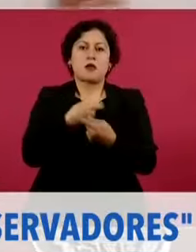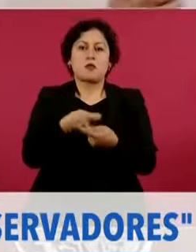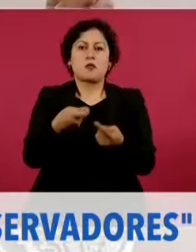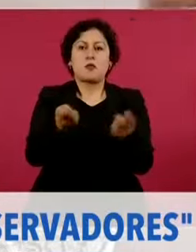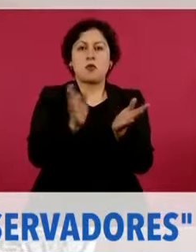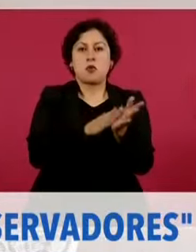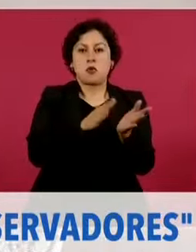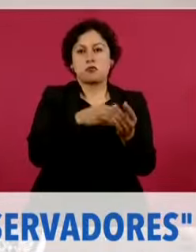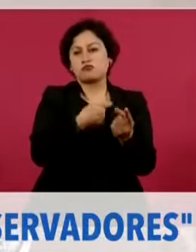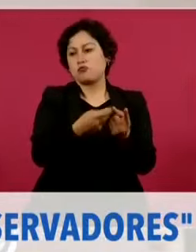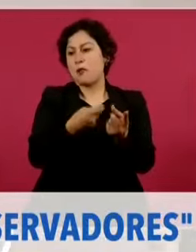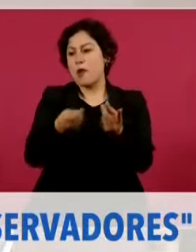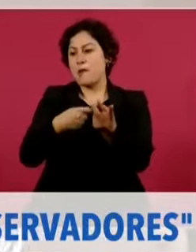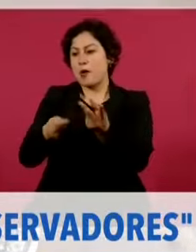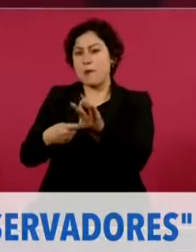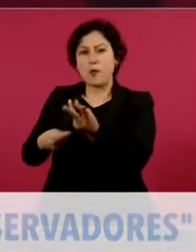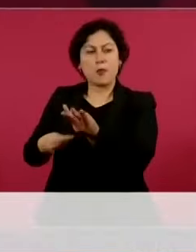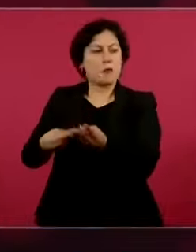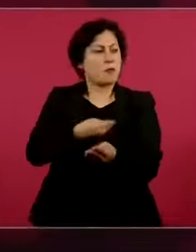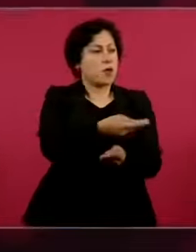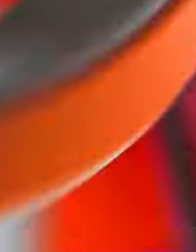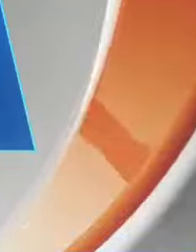en manos de conservadores.